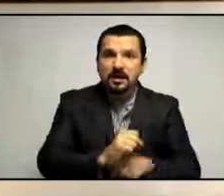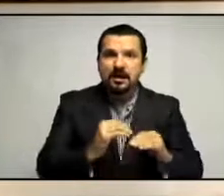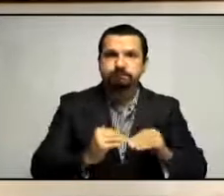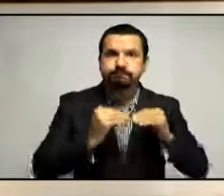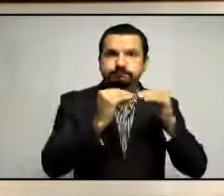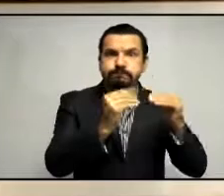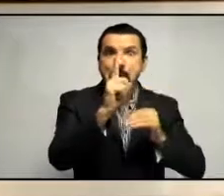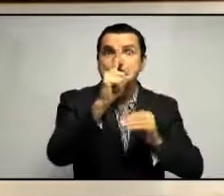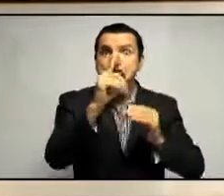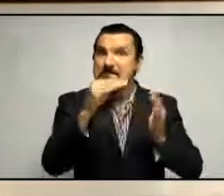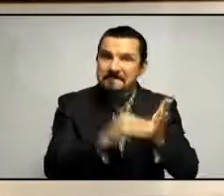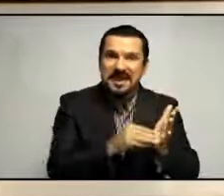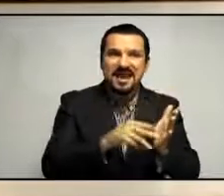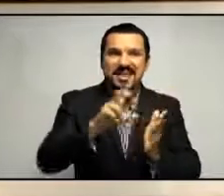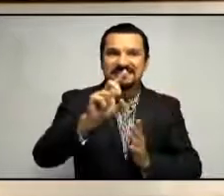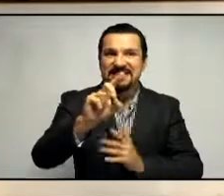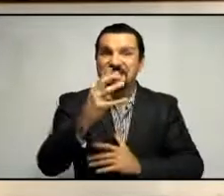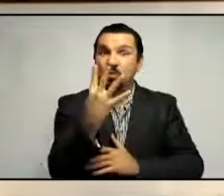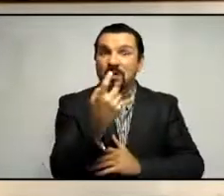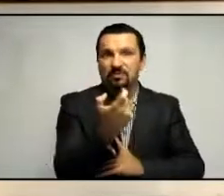a 1,034 pesos,